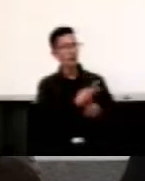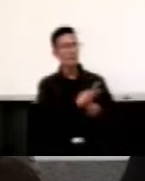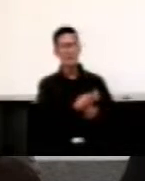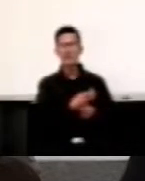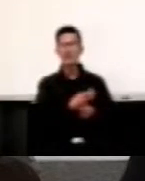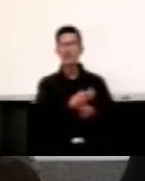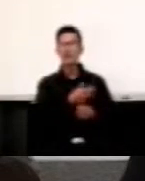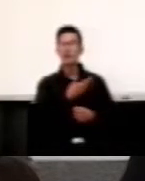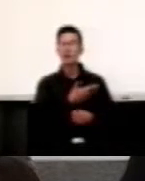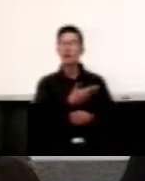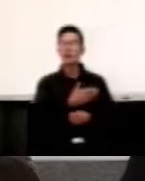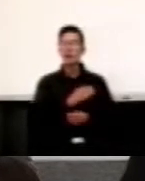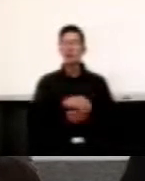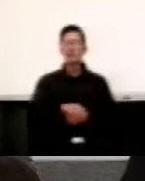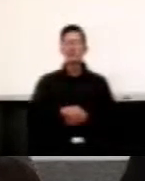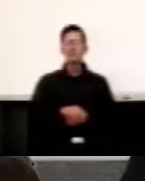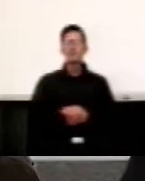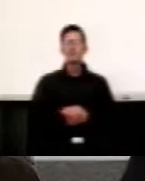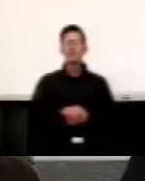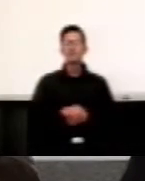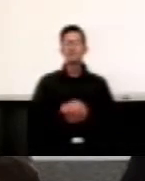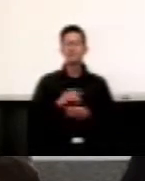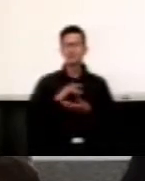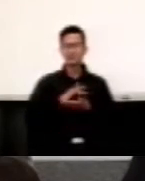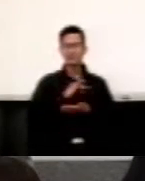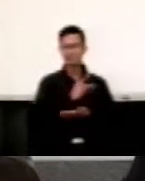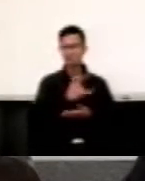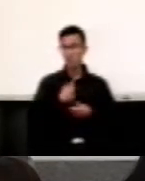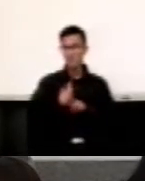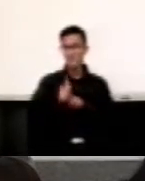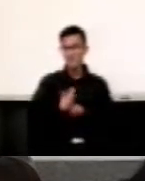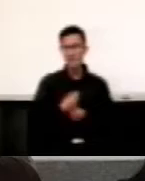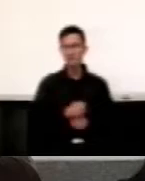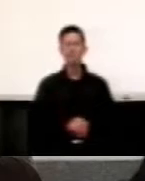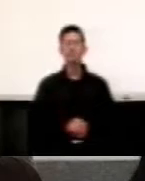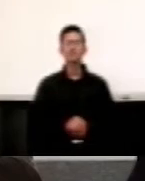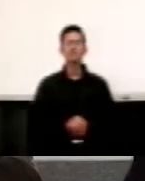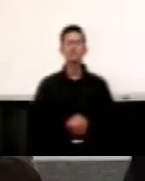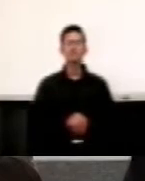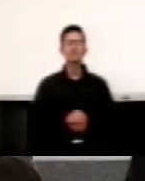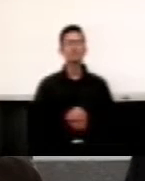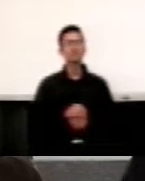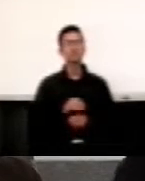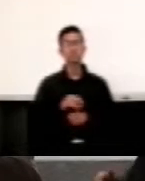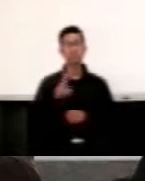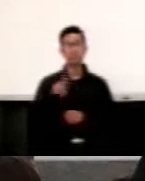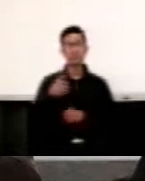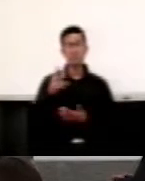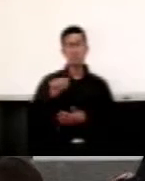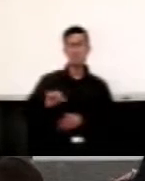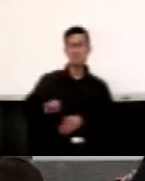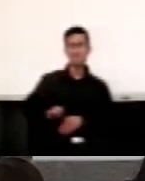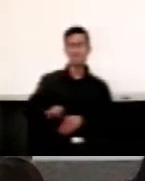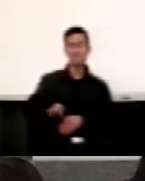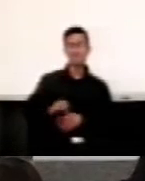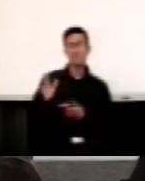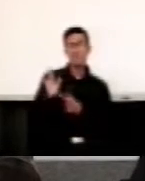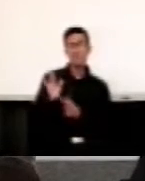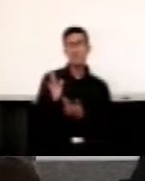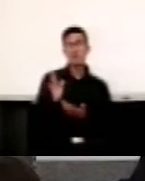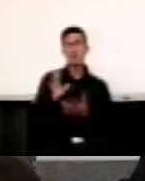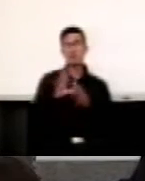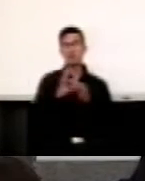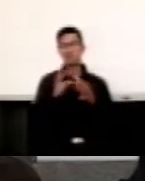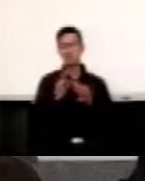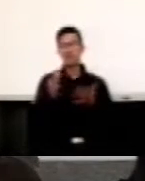a la consejera Sandra por invitarme. Y efectivamente, también muy interesante lo que comenta, porque al